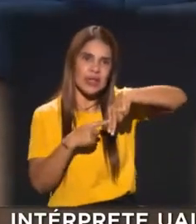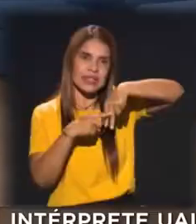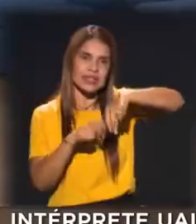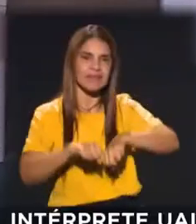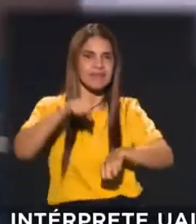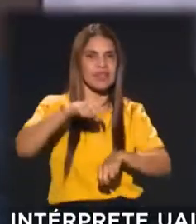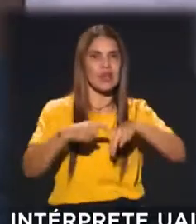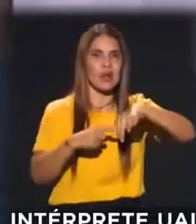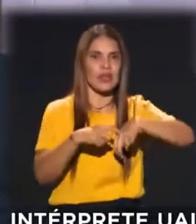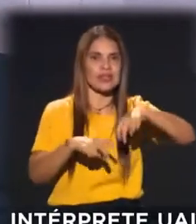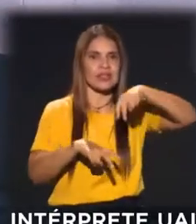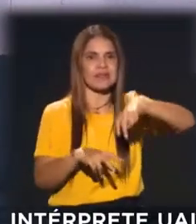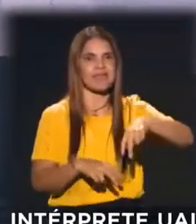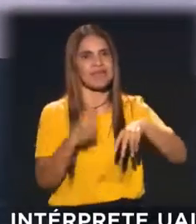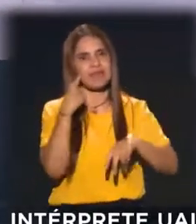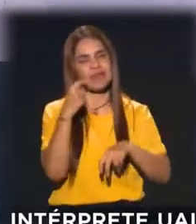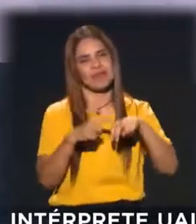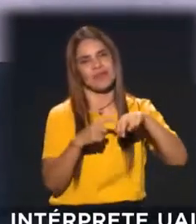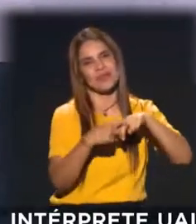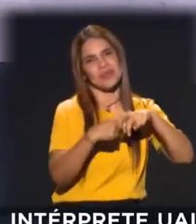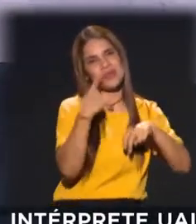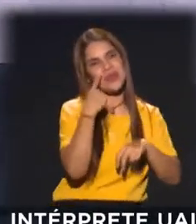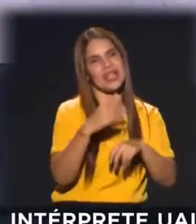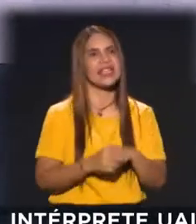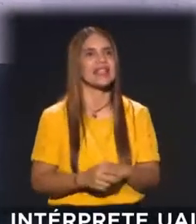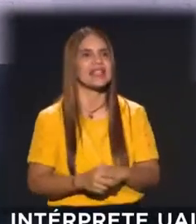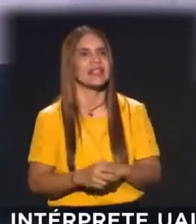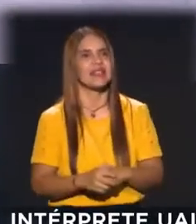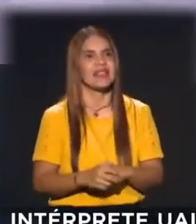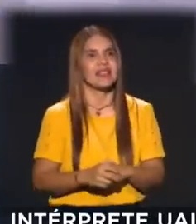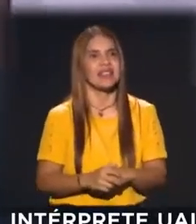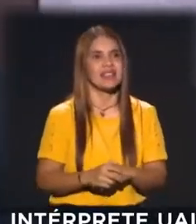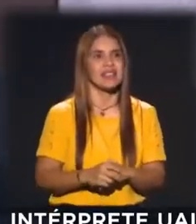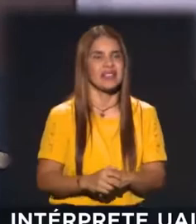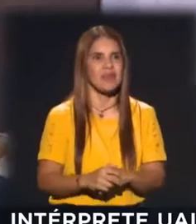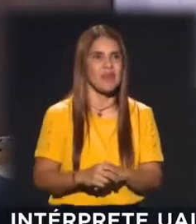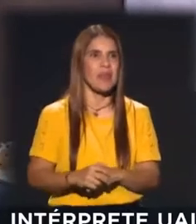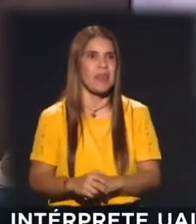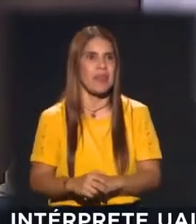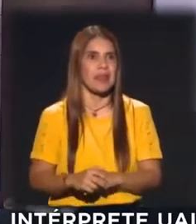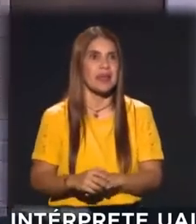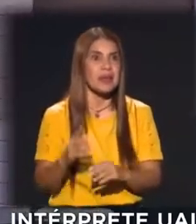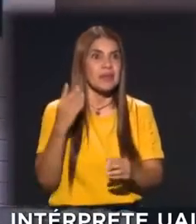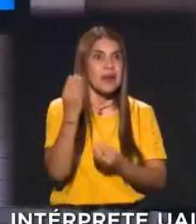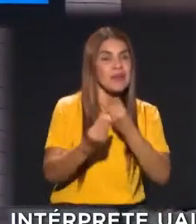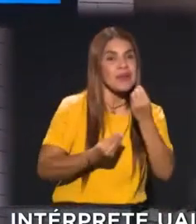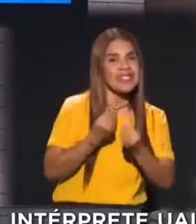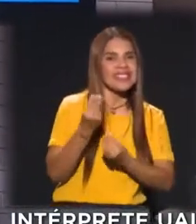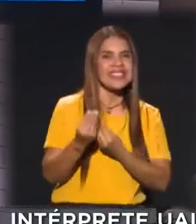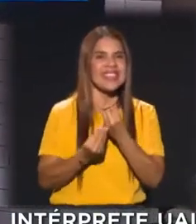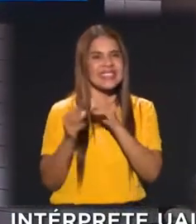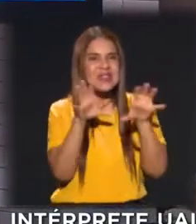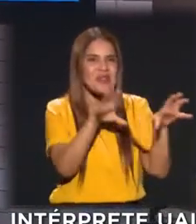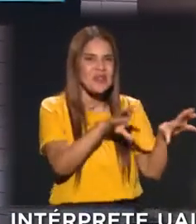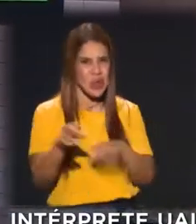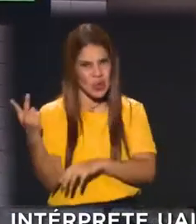Un, un, un. Ey. Y le meto un poquito de choque. Y vamos a hacer la